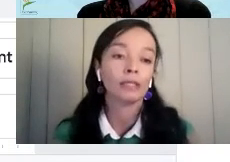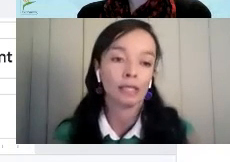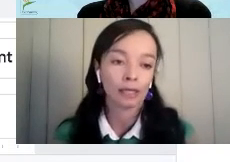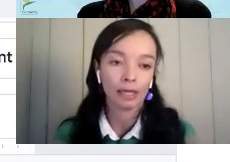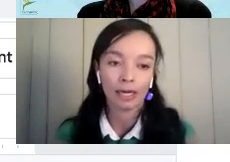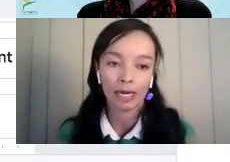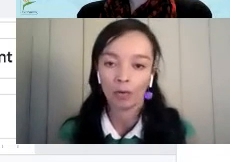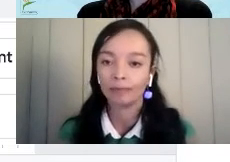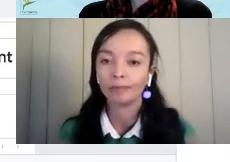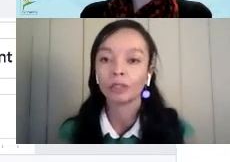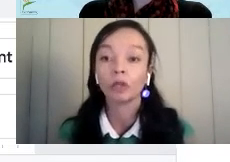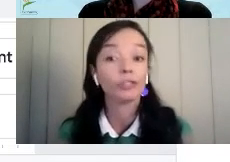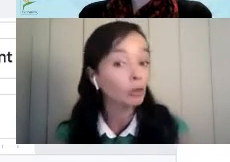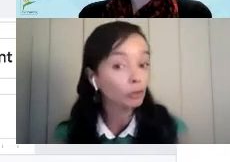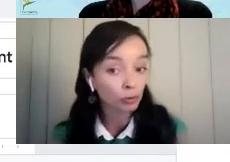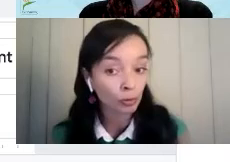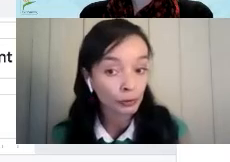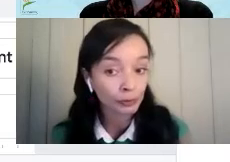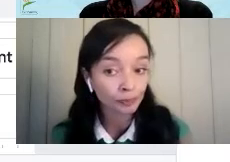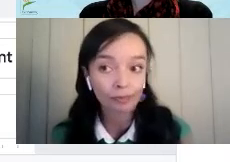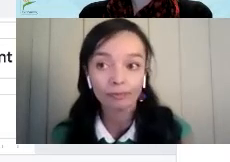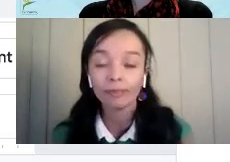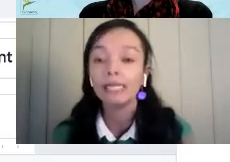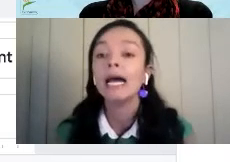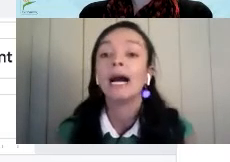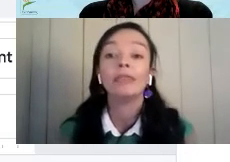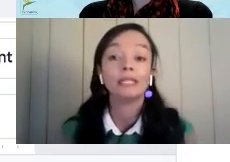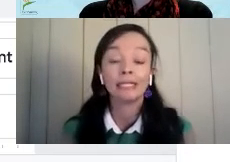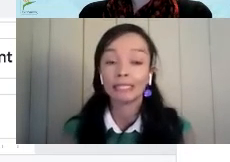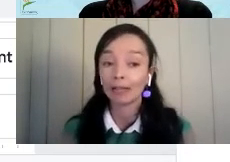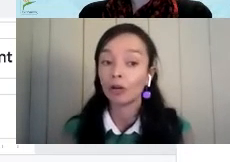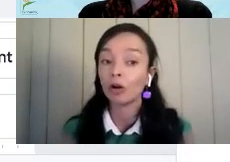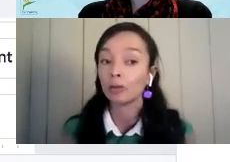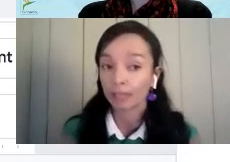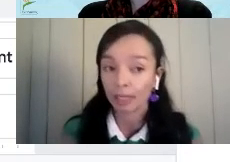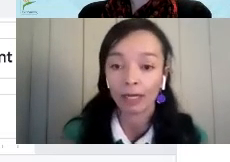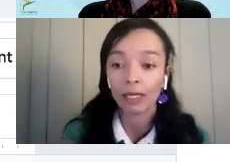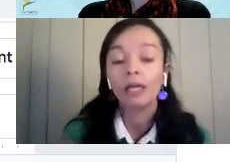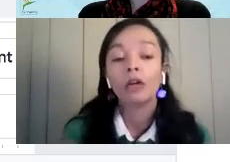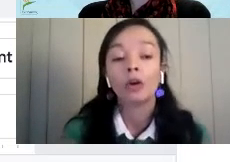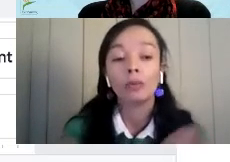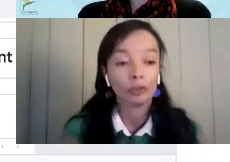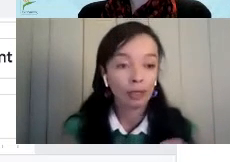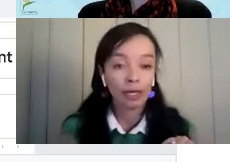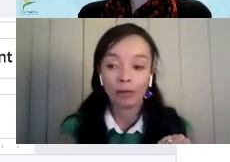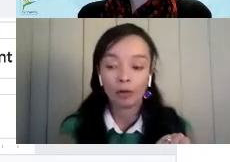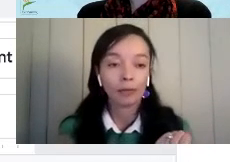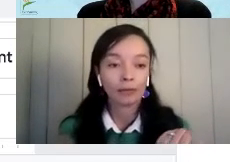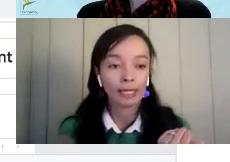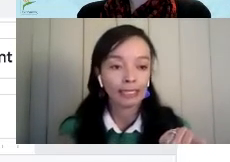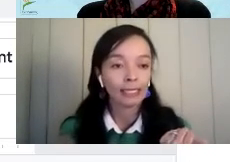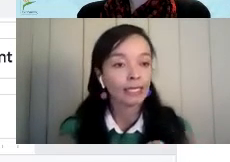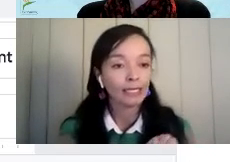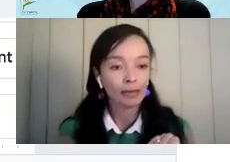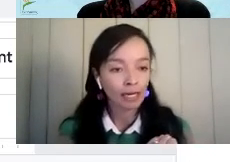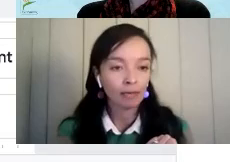a acompañar Laura. Consejos y trucos. Antes del llanto, observe, como el video que vimos